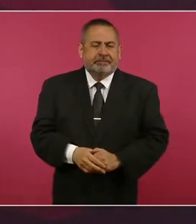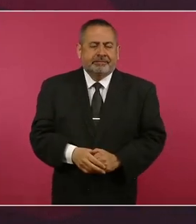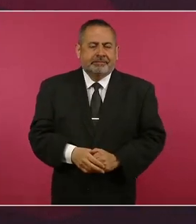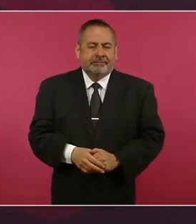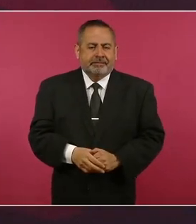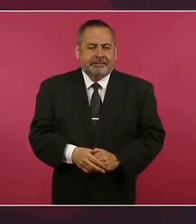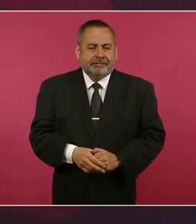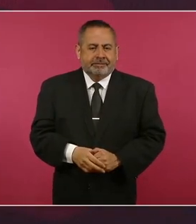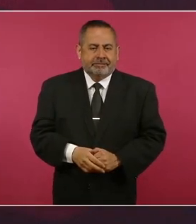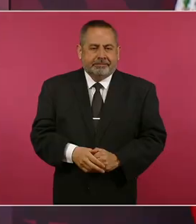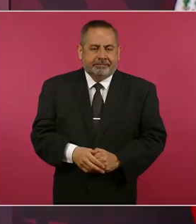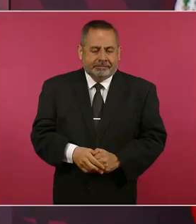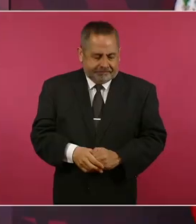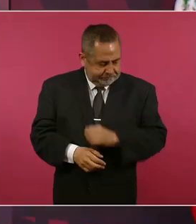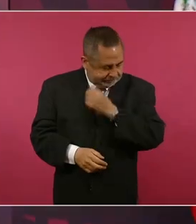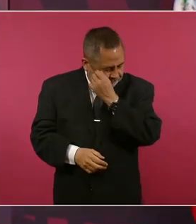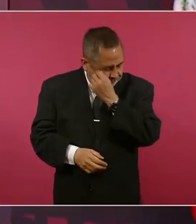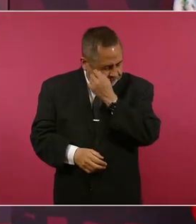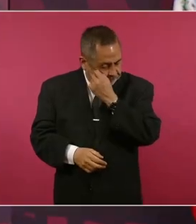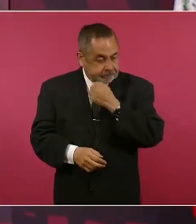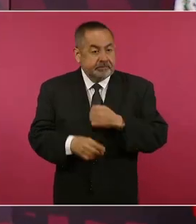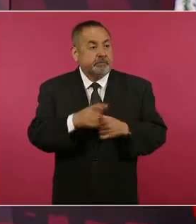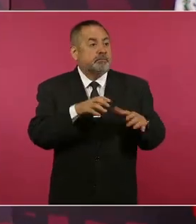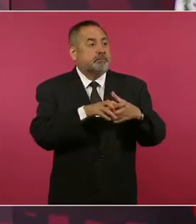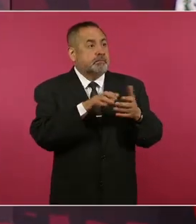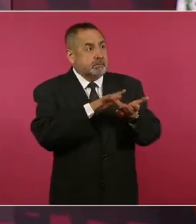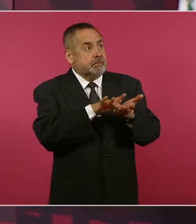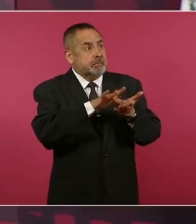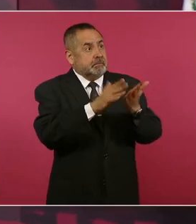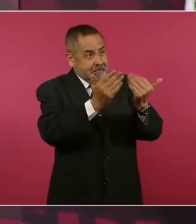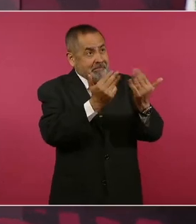Y ellos ayudan